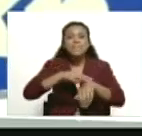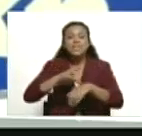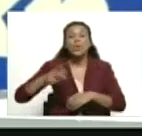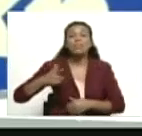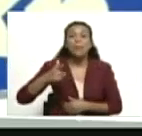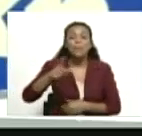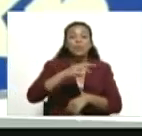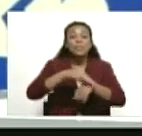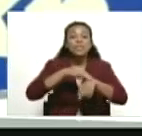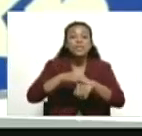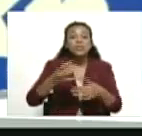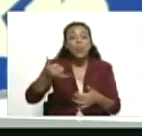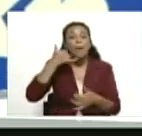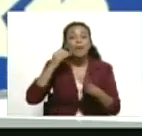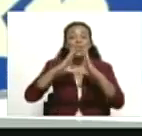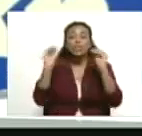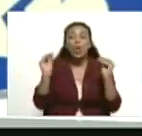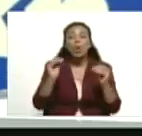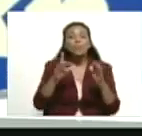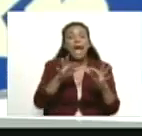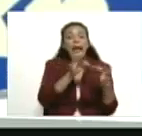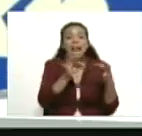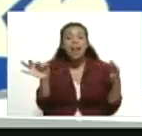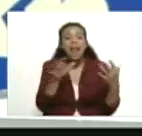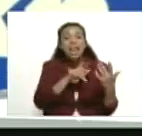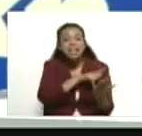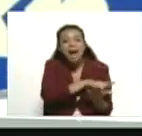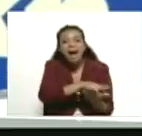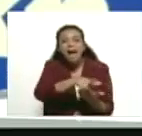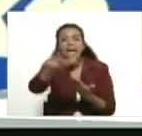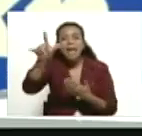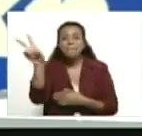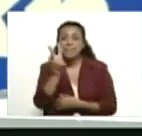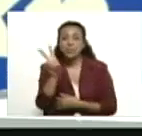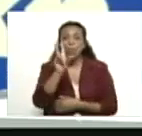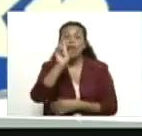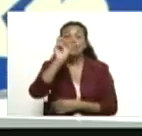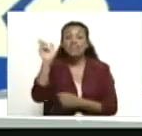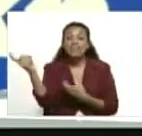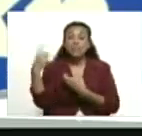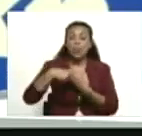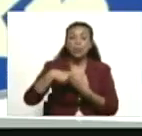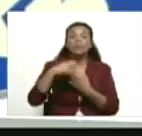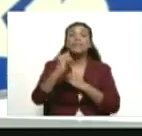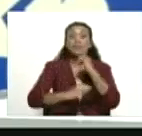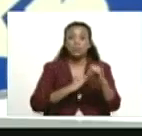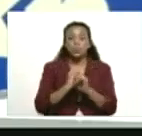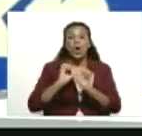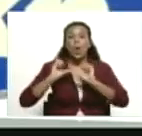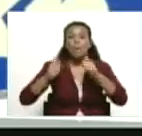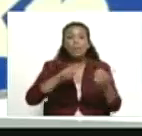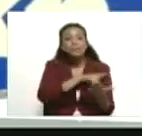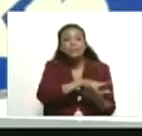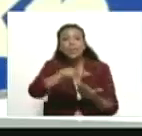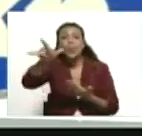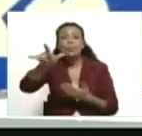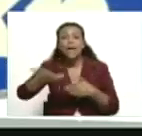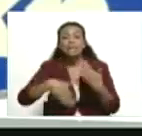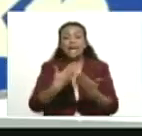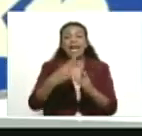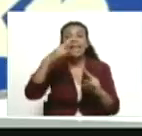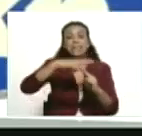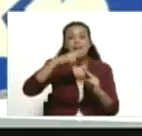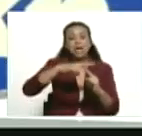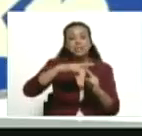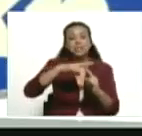Transporte. Y que hable con todas las líneas aéreas venezolanas, incluyendo con Viasa, y empiecen a volar a San Antonio del Táchira.